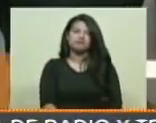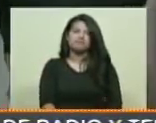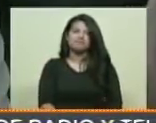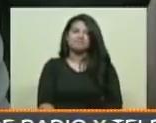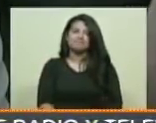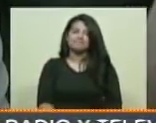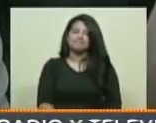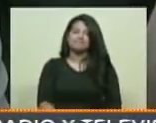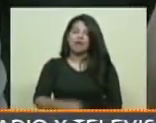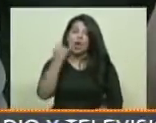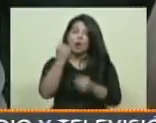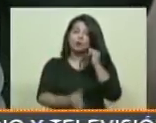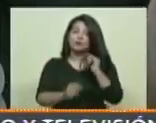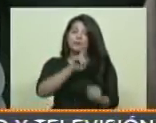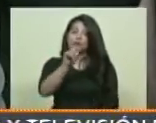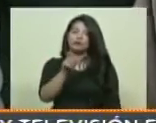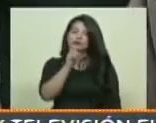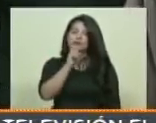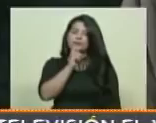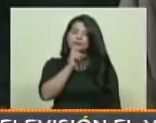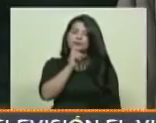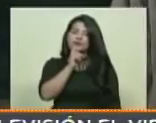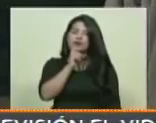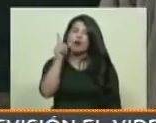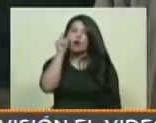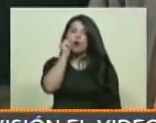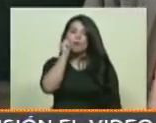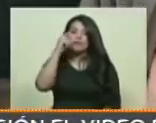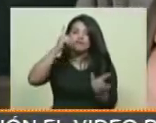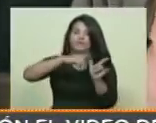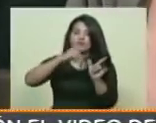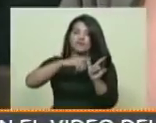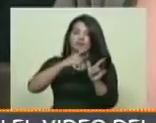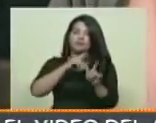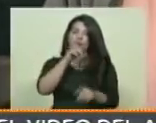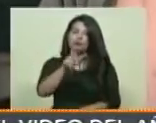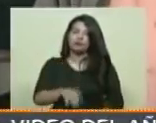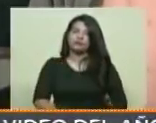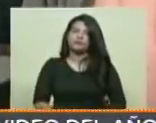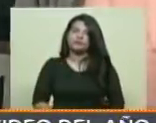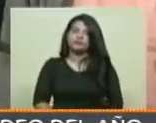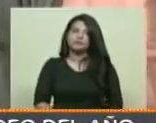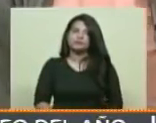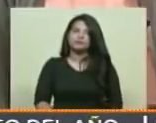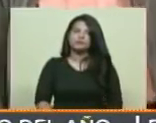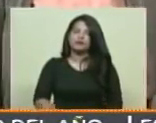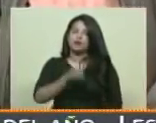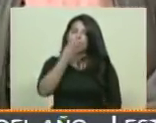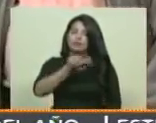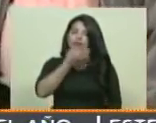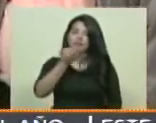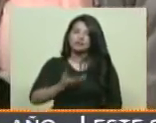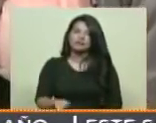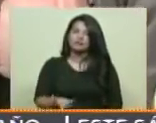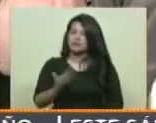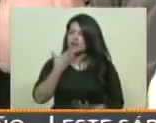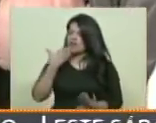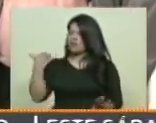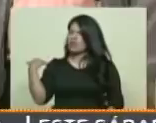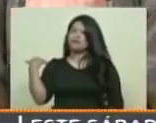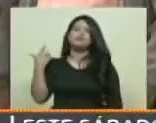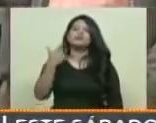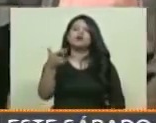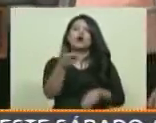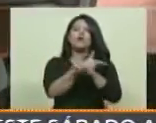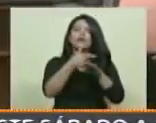La última pregunta la formula Drúbal López, de Venezolana de Televisión. Buenas tardes. Recientemente los gobiernos